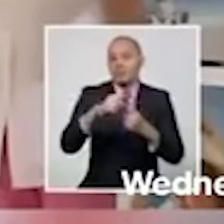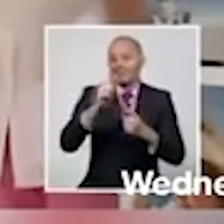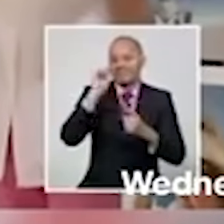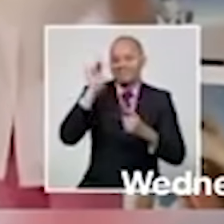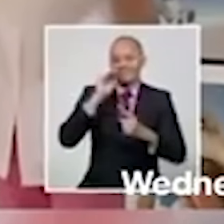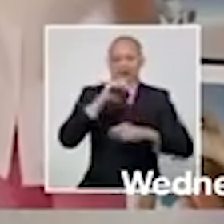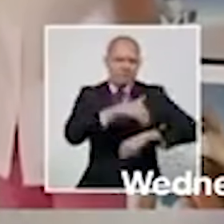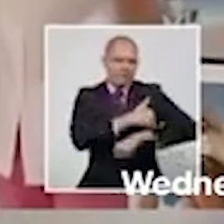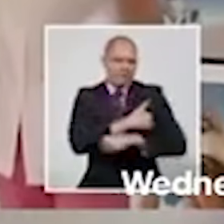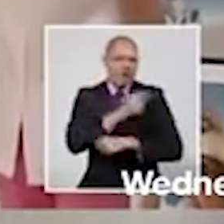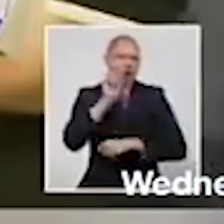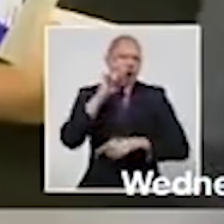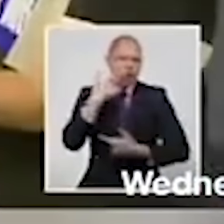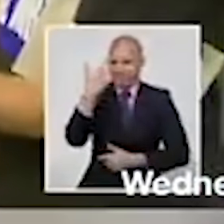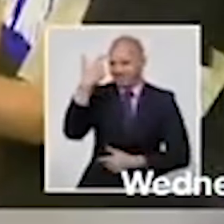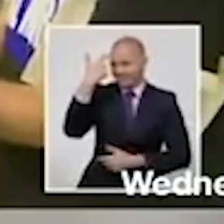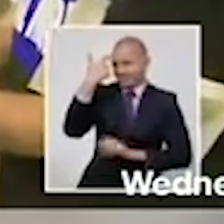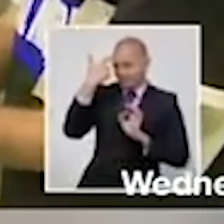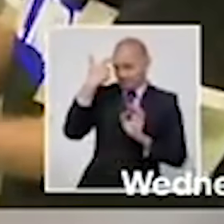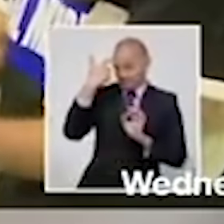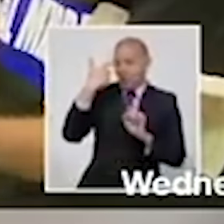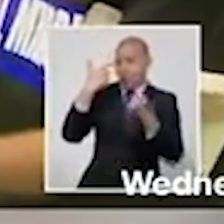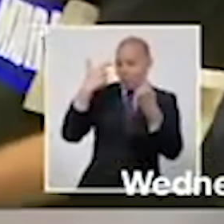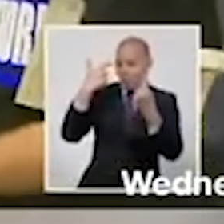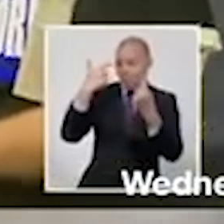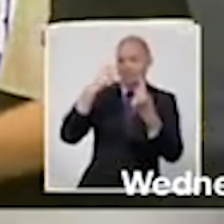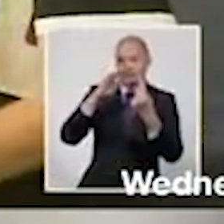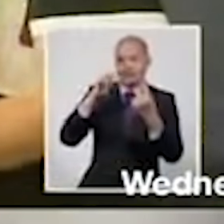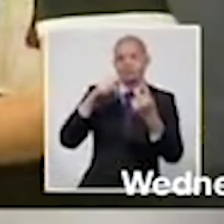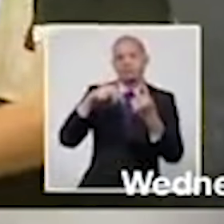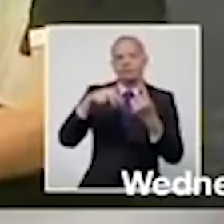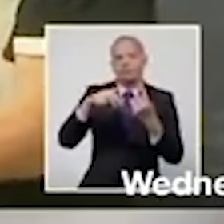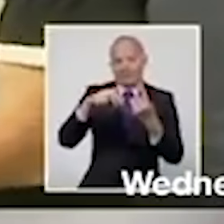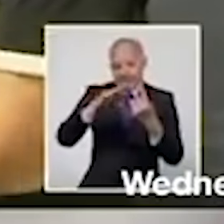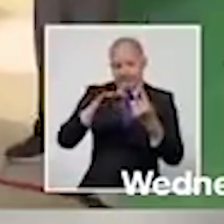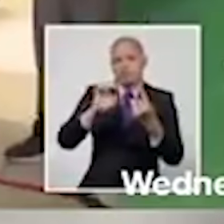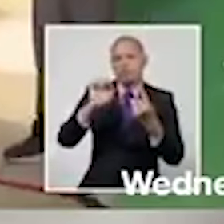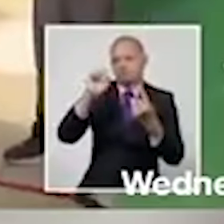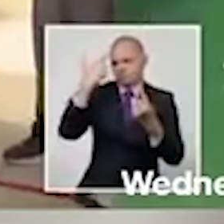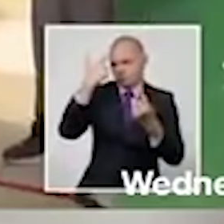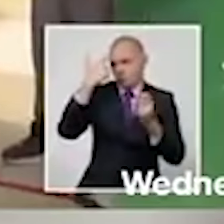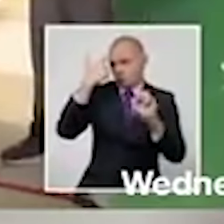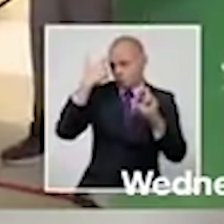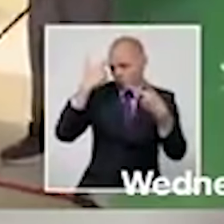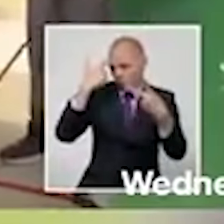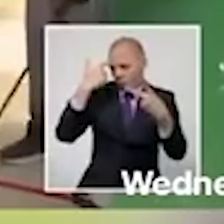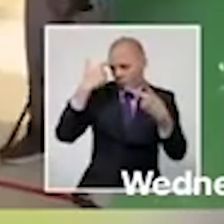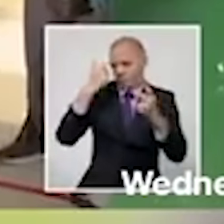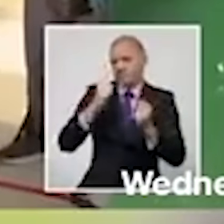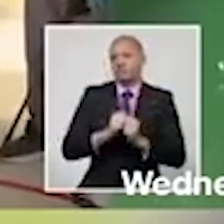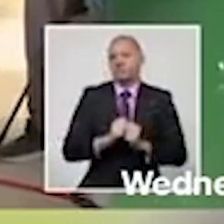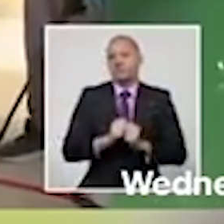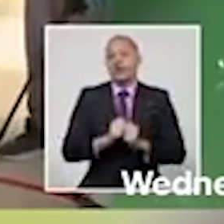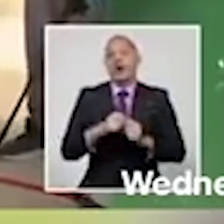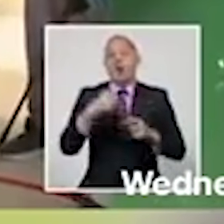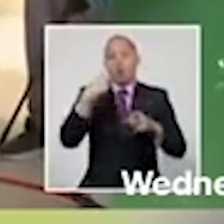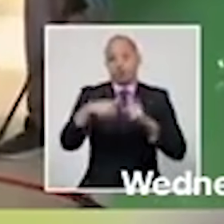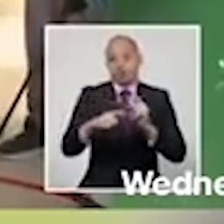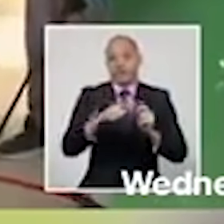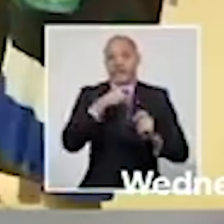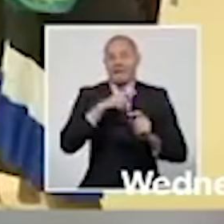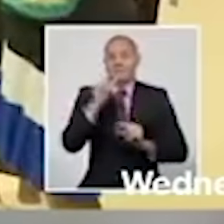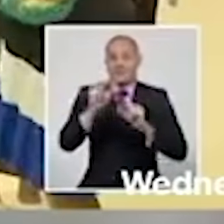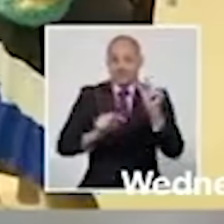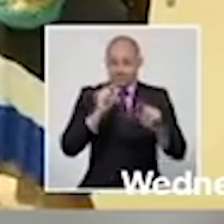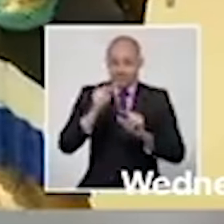más información sobre este tema, pero American Airlines dice mayo, junio, julio y hasta el 15 de agosto, volando solo un día,